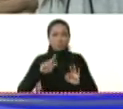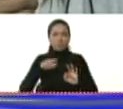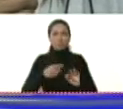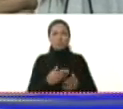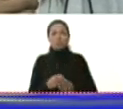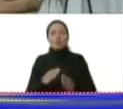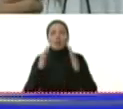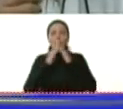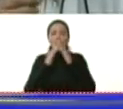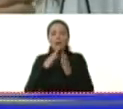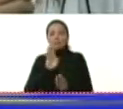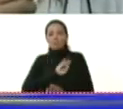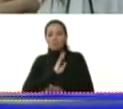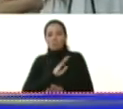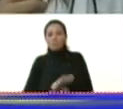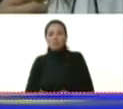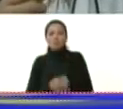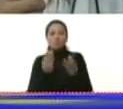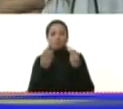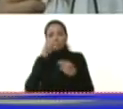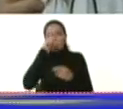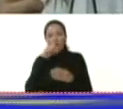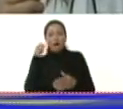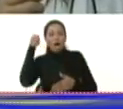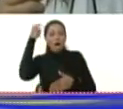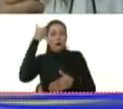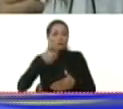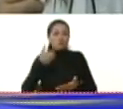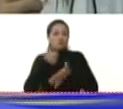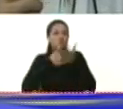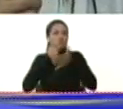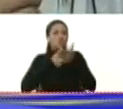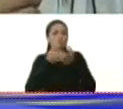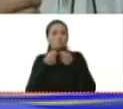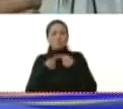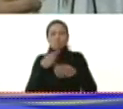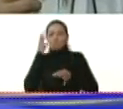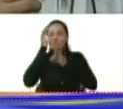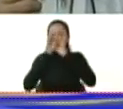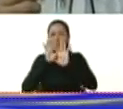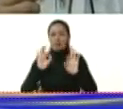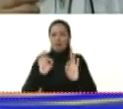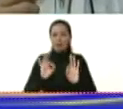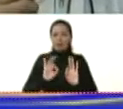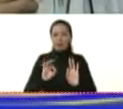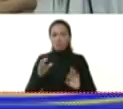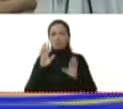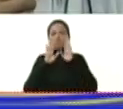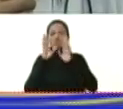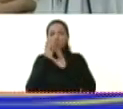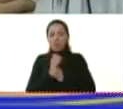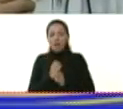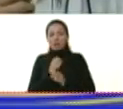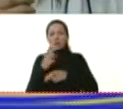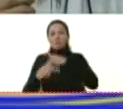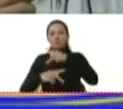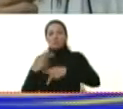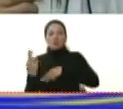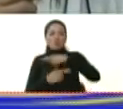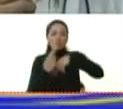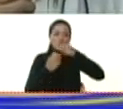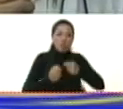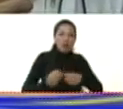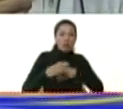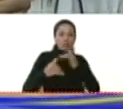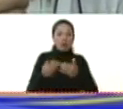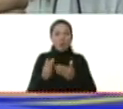propia. Fueron muchos años de lucha, pero nunca perdimos la fe porque confiamos en este proceso revolucionario. Esto